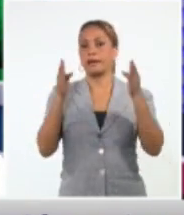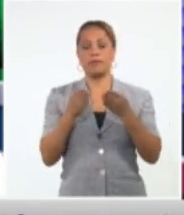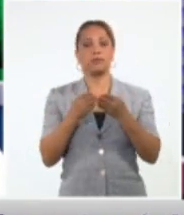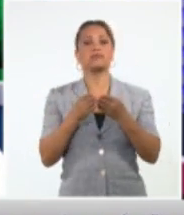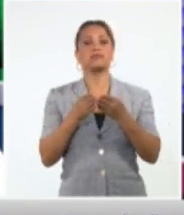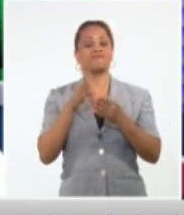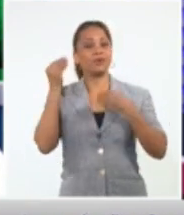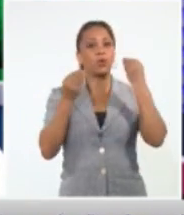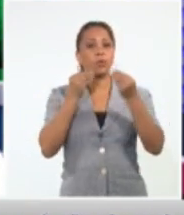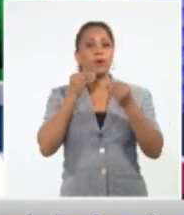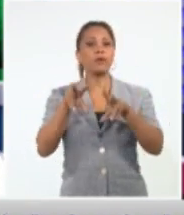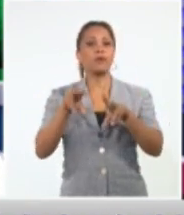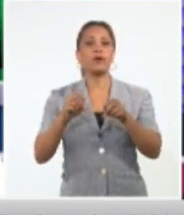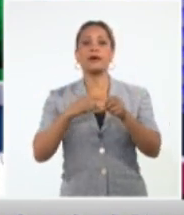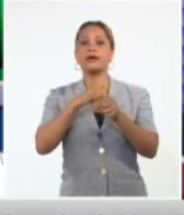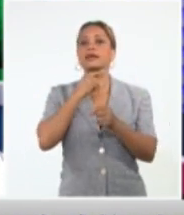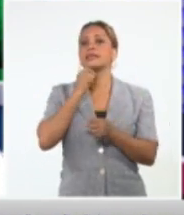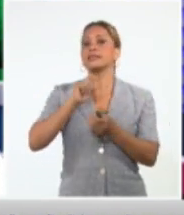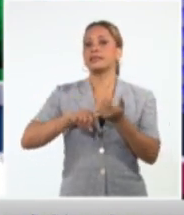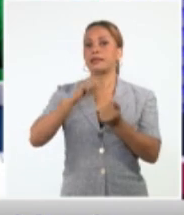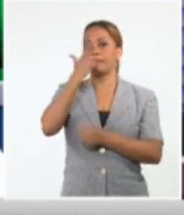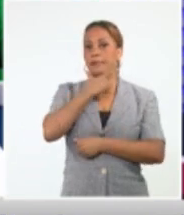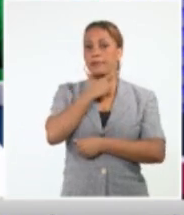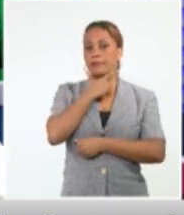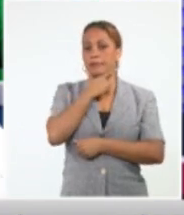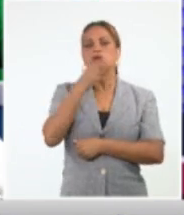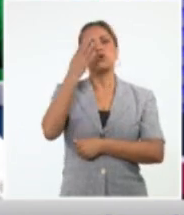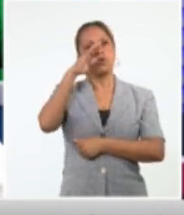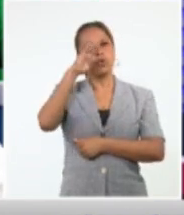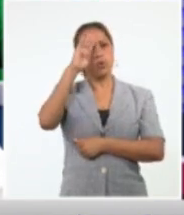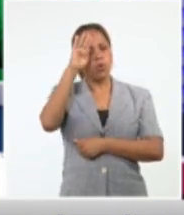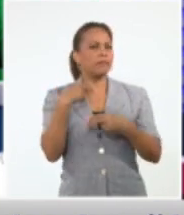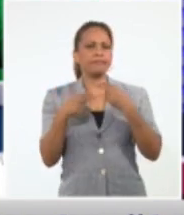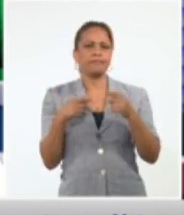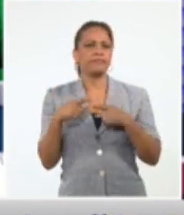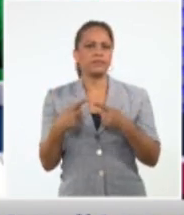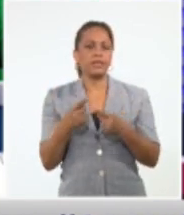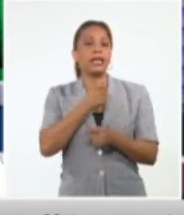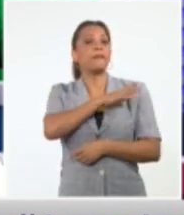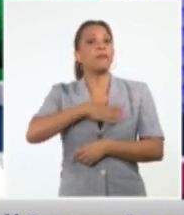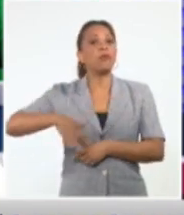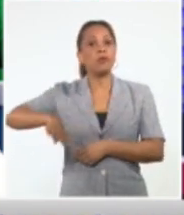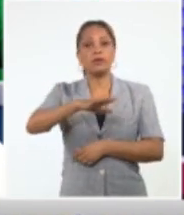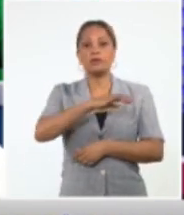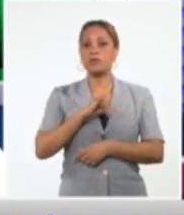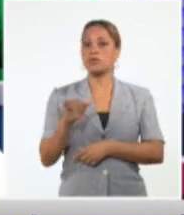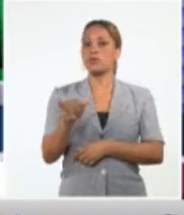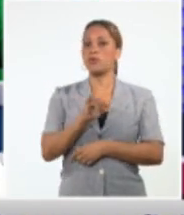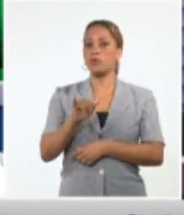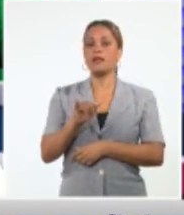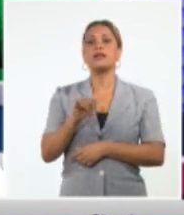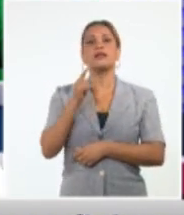Ahora, Cuba, ante esta situación, y también la población, casi lo